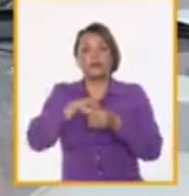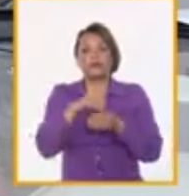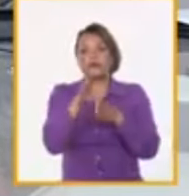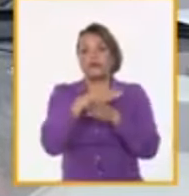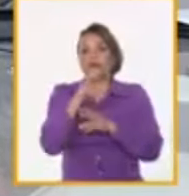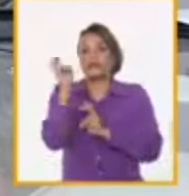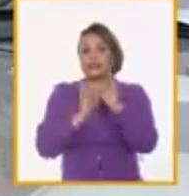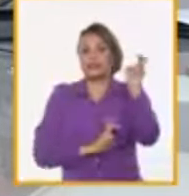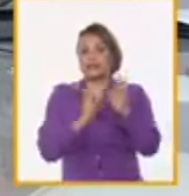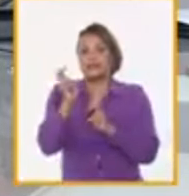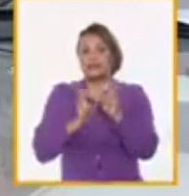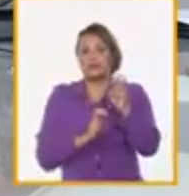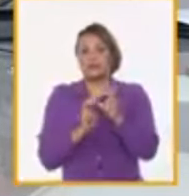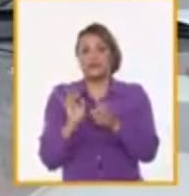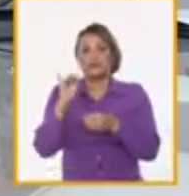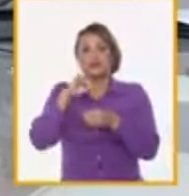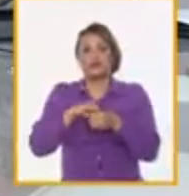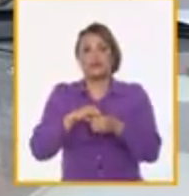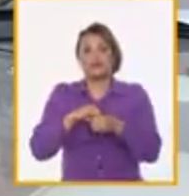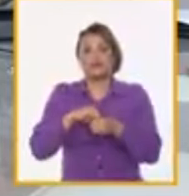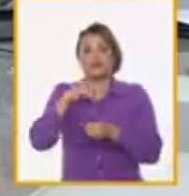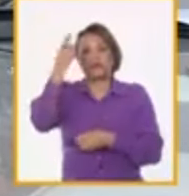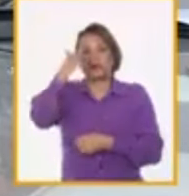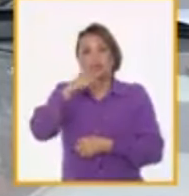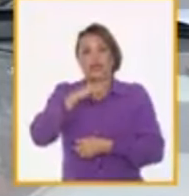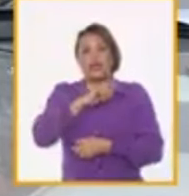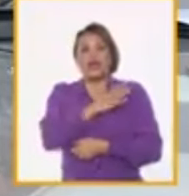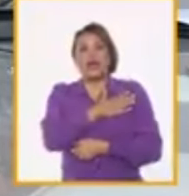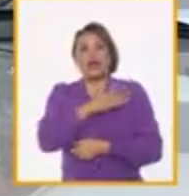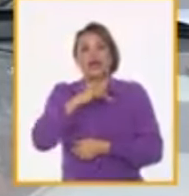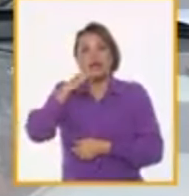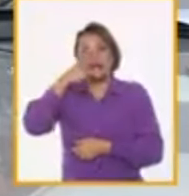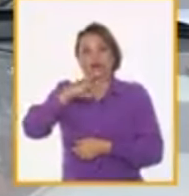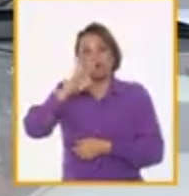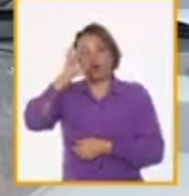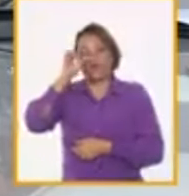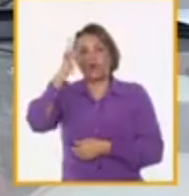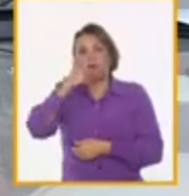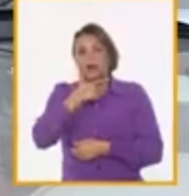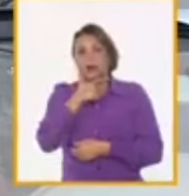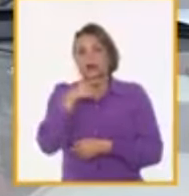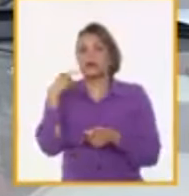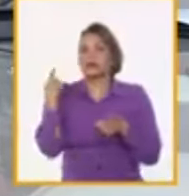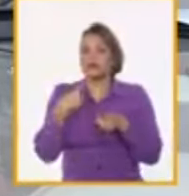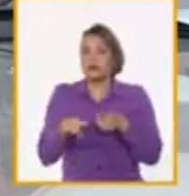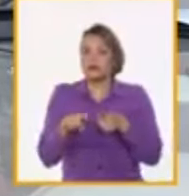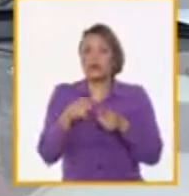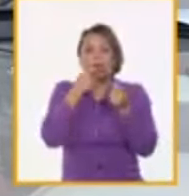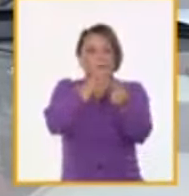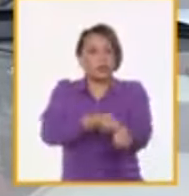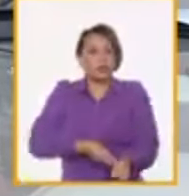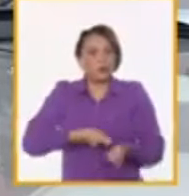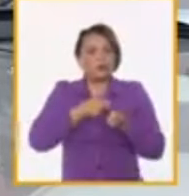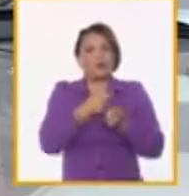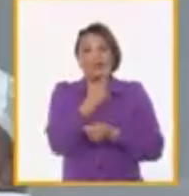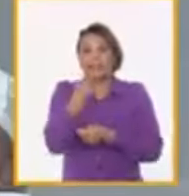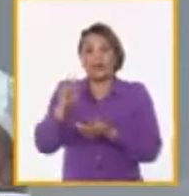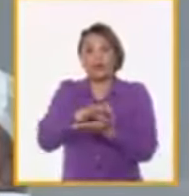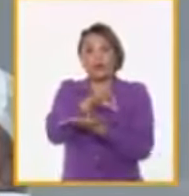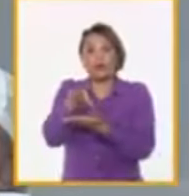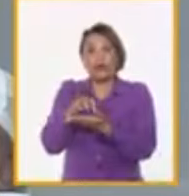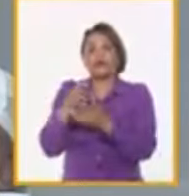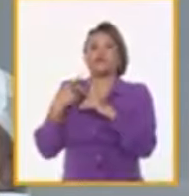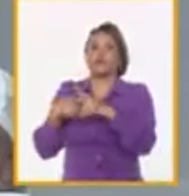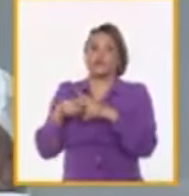talleres de ACUBA, de la agricultura, para en cada lugar irle buscando soluciones a